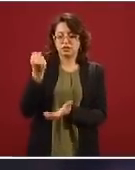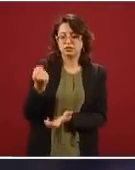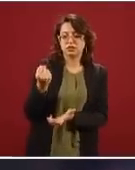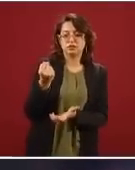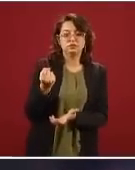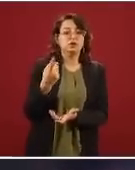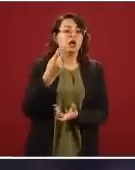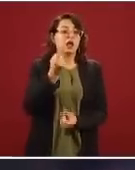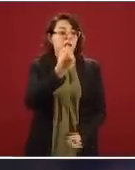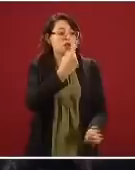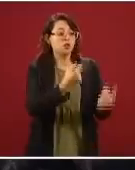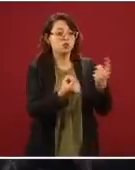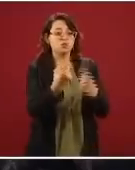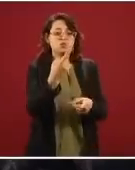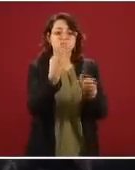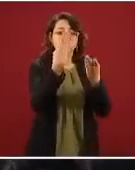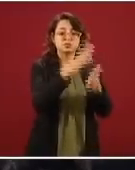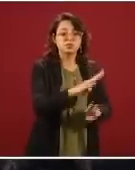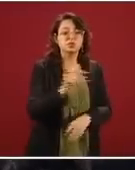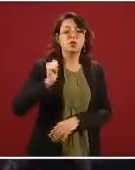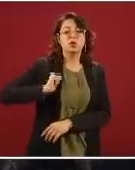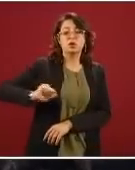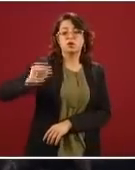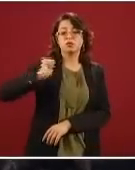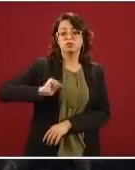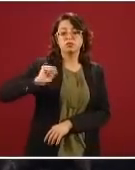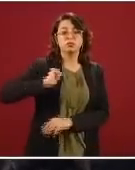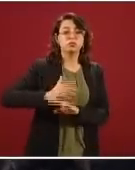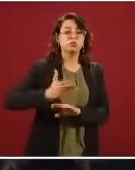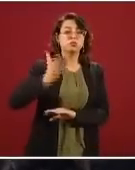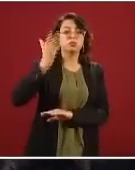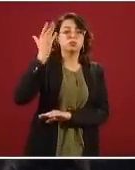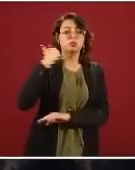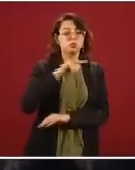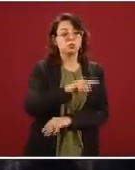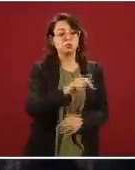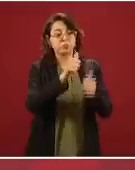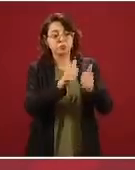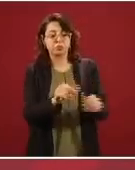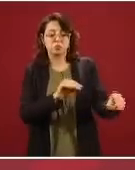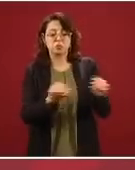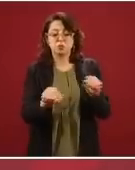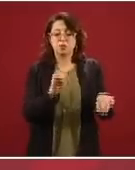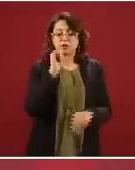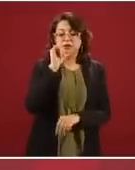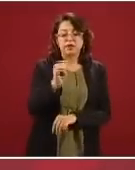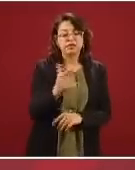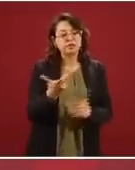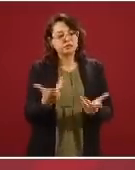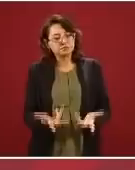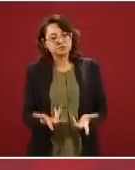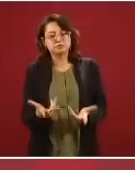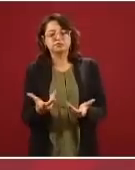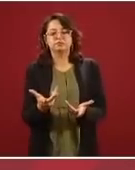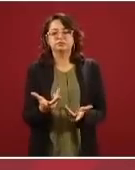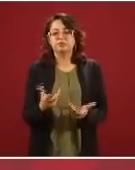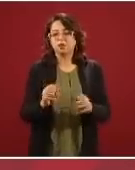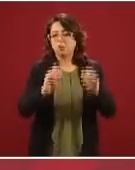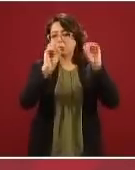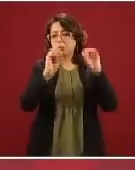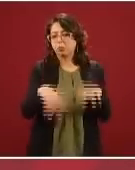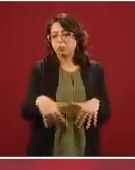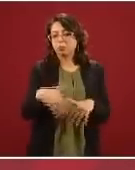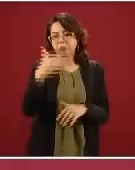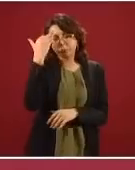mucha antigüedad que no se… Lo que quiero decir es que son en algunos casos son recursos improductivos, ociosos,